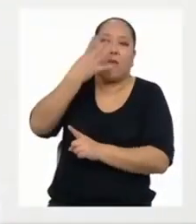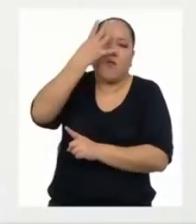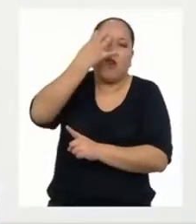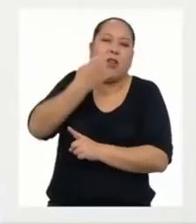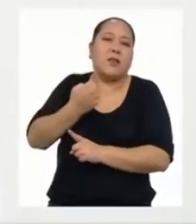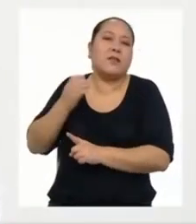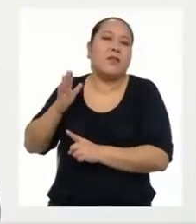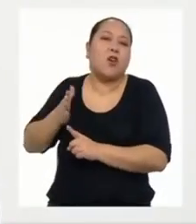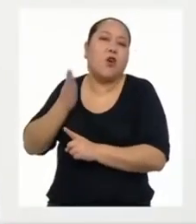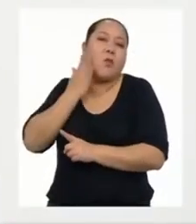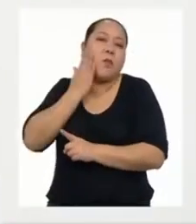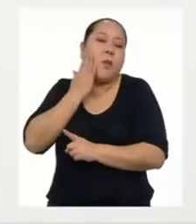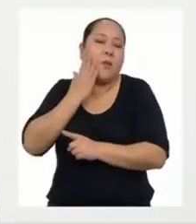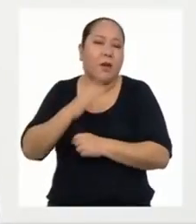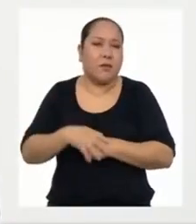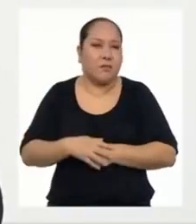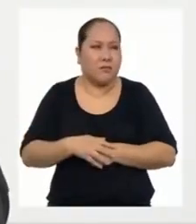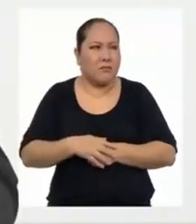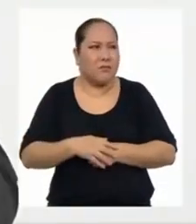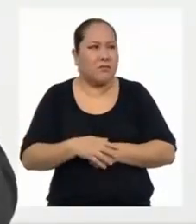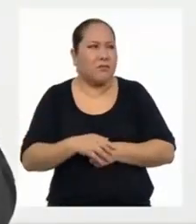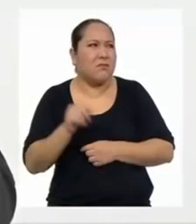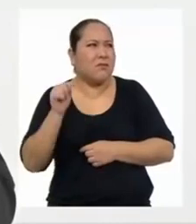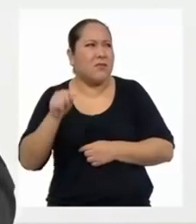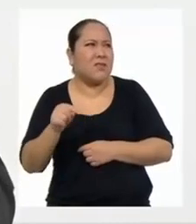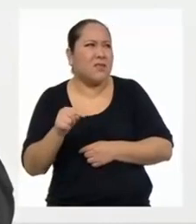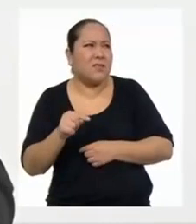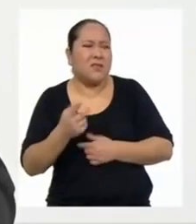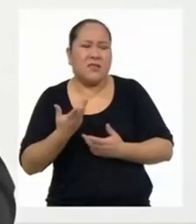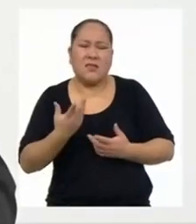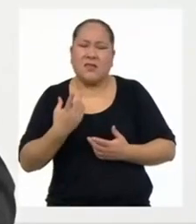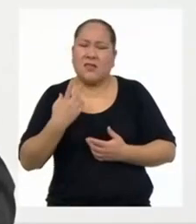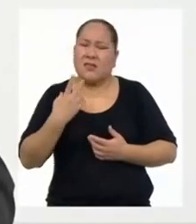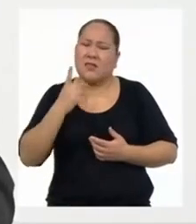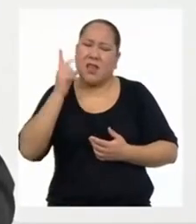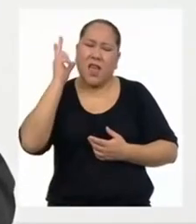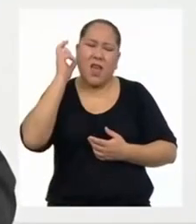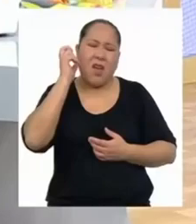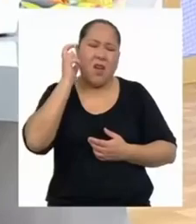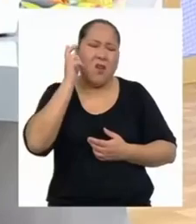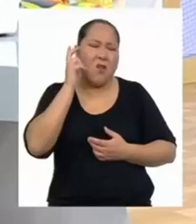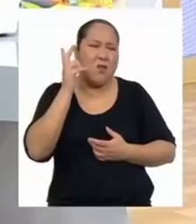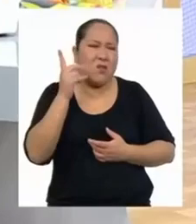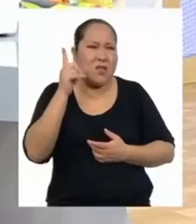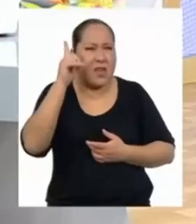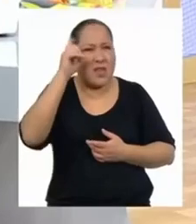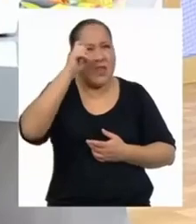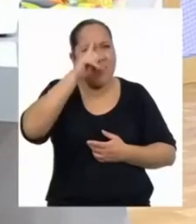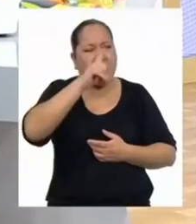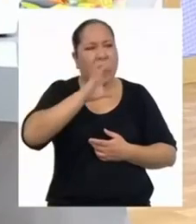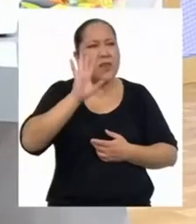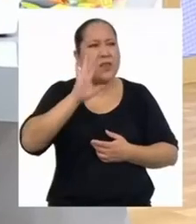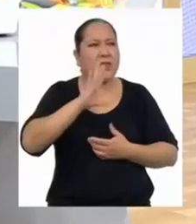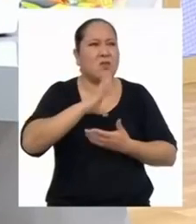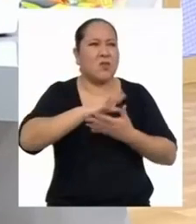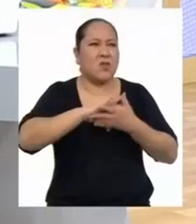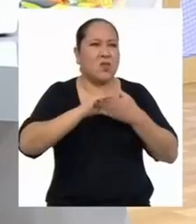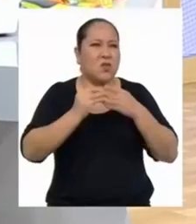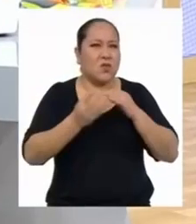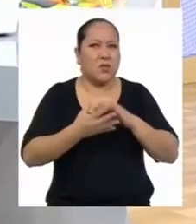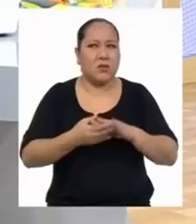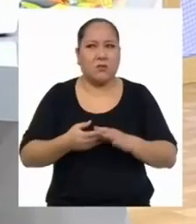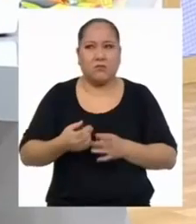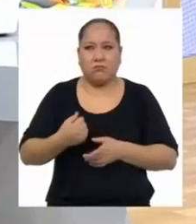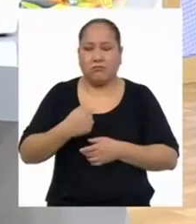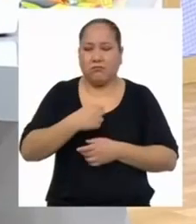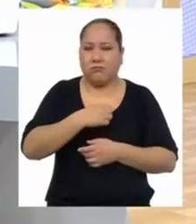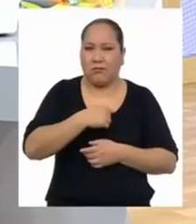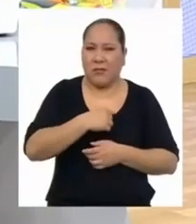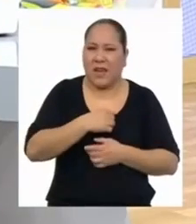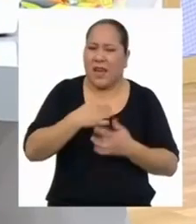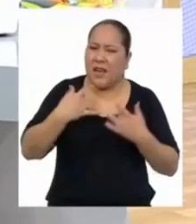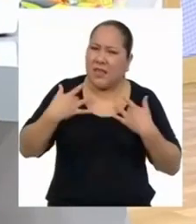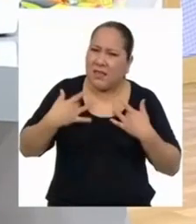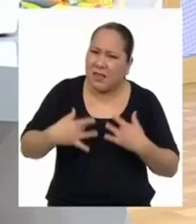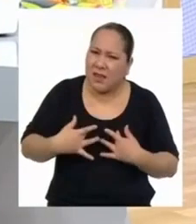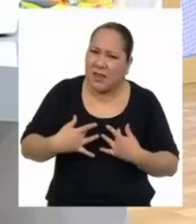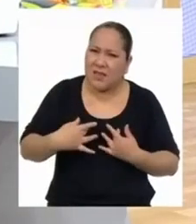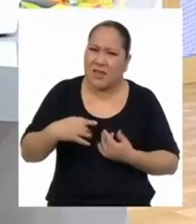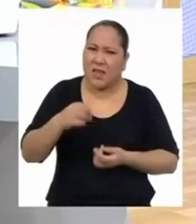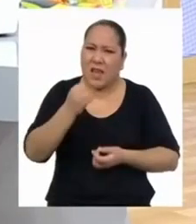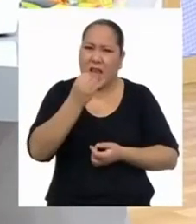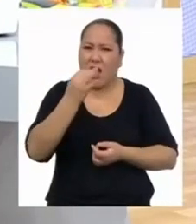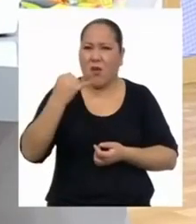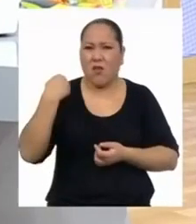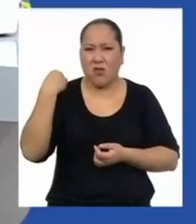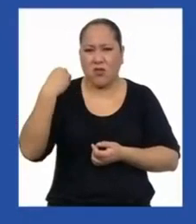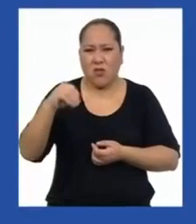Suena a alguien que tuvo unos inicios complicados. Me apena que todavía haya jóvenes creciendo con personas que no